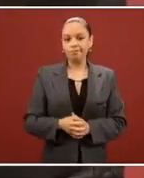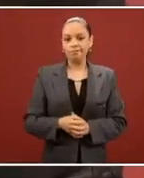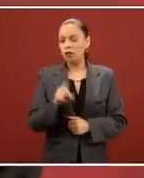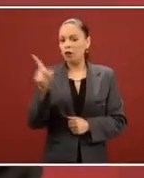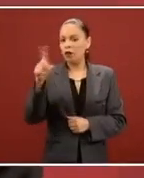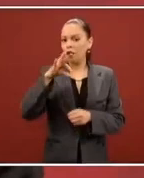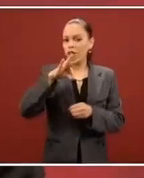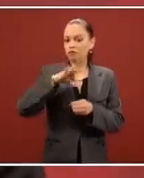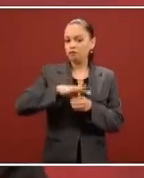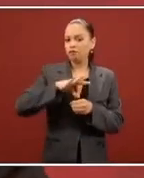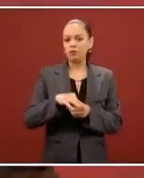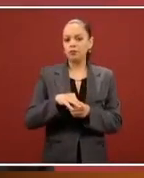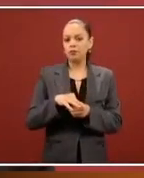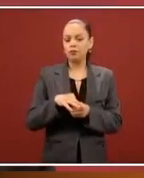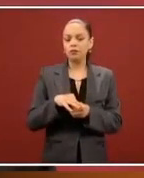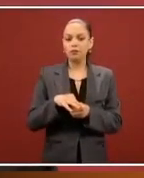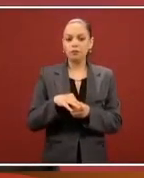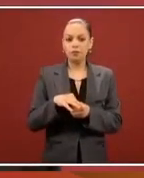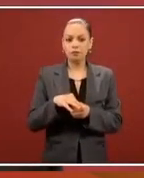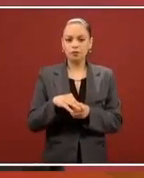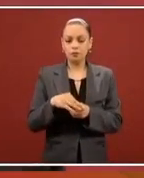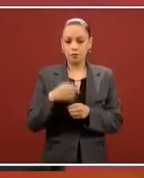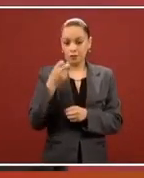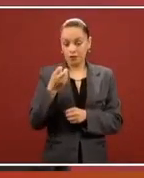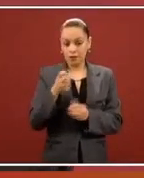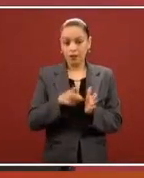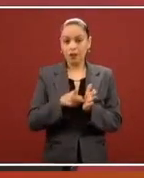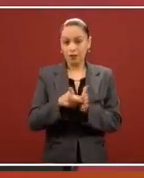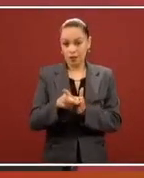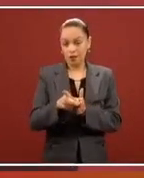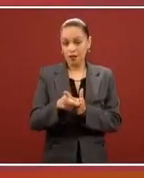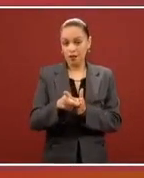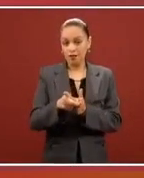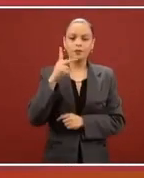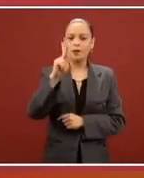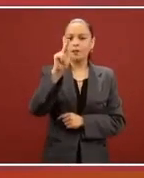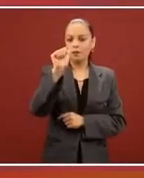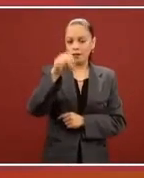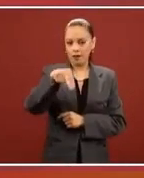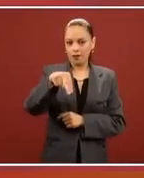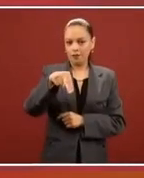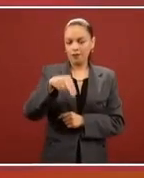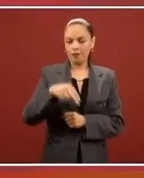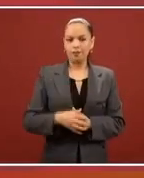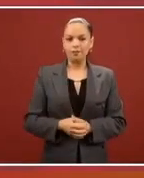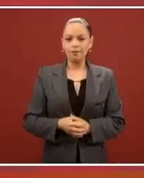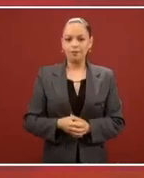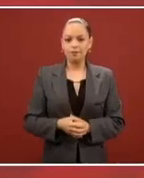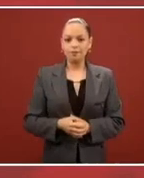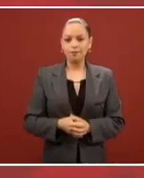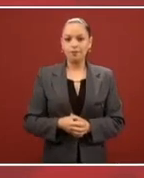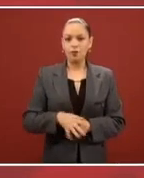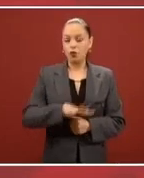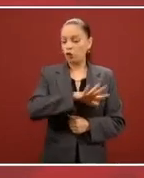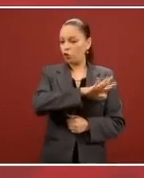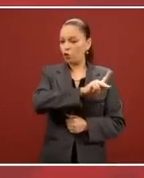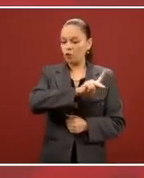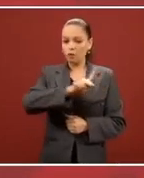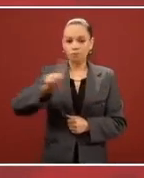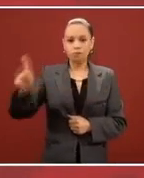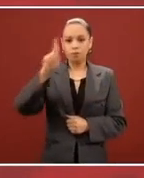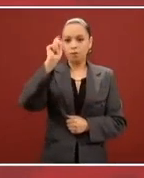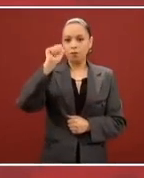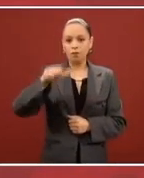votó por estos derechos sociales el PAN, todos los del PAN, en